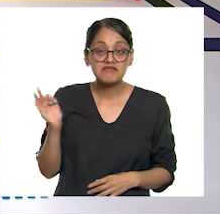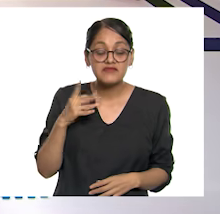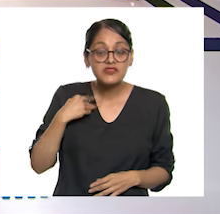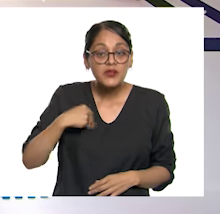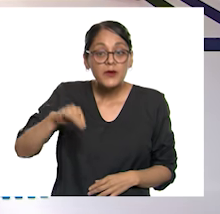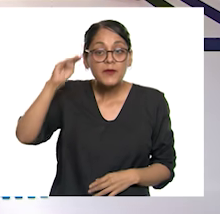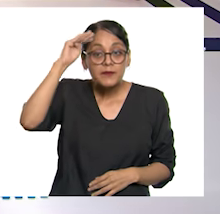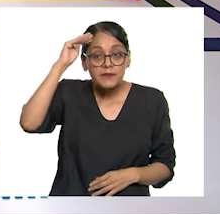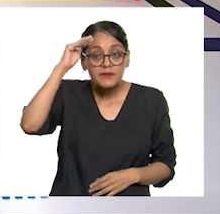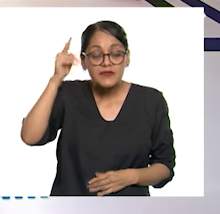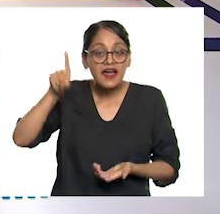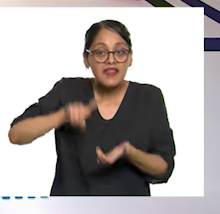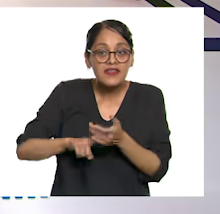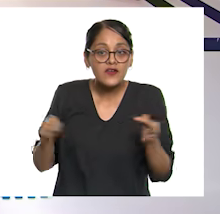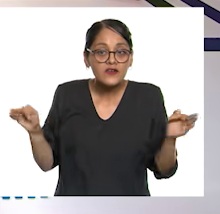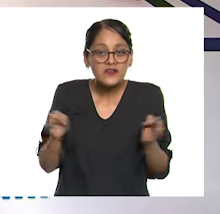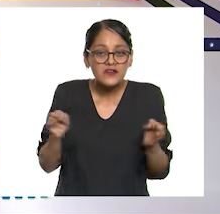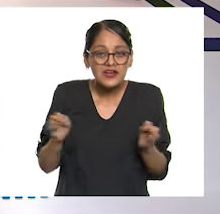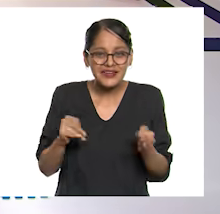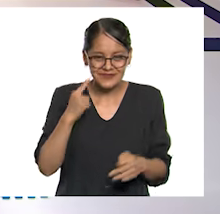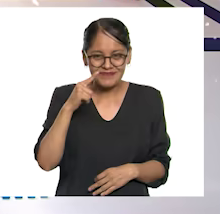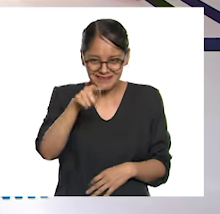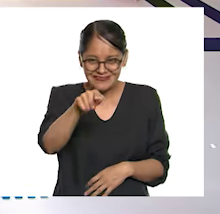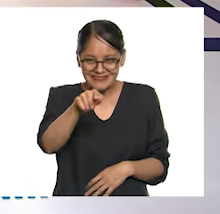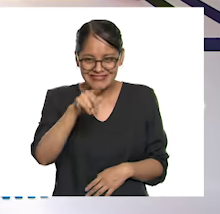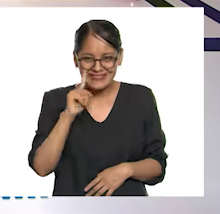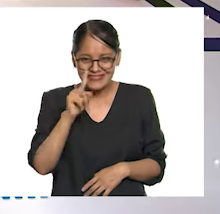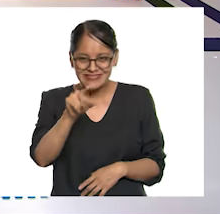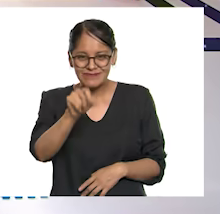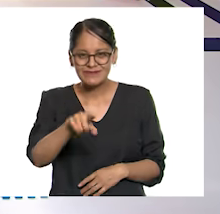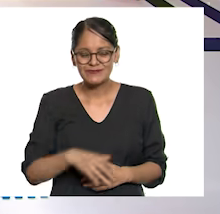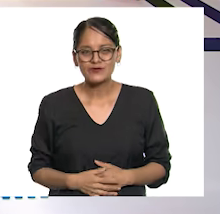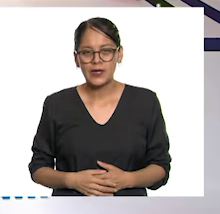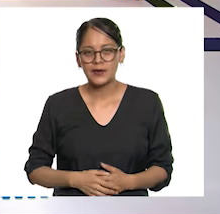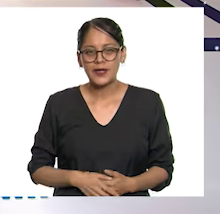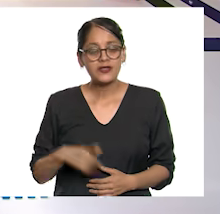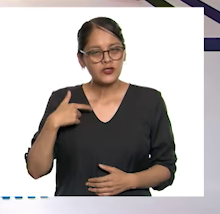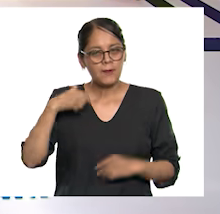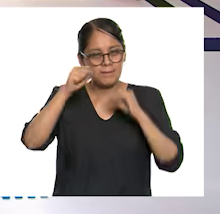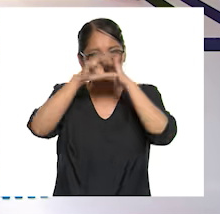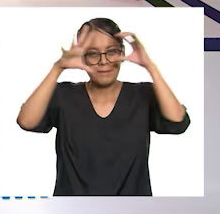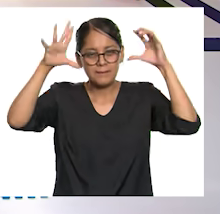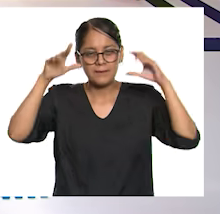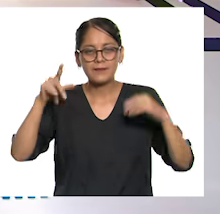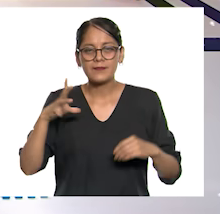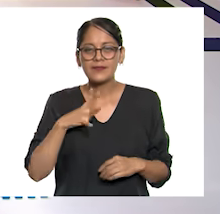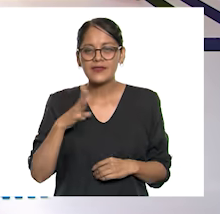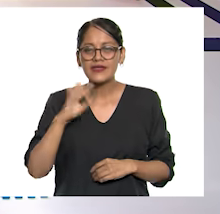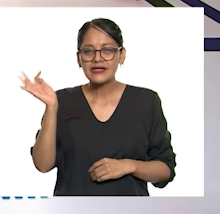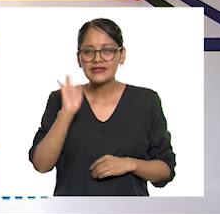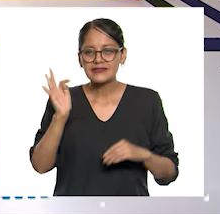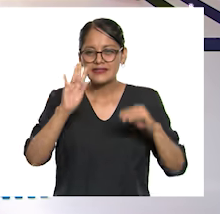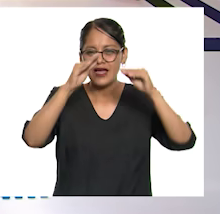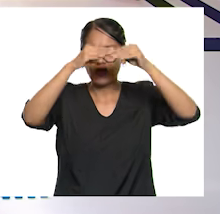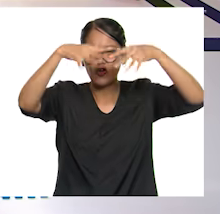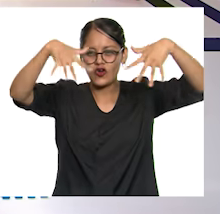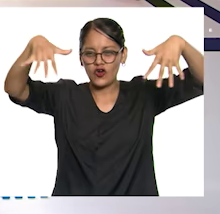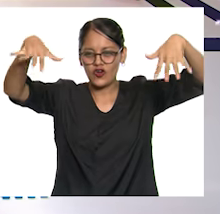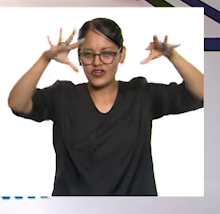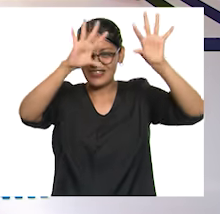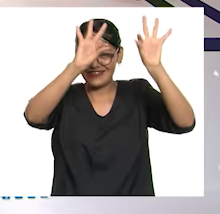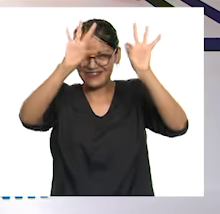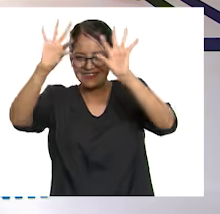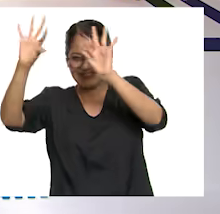que hacía mucho frío como este que está aquí y me imaginé que tenía unas cortinas largas, largas,